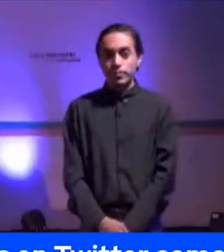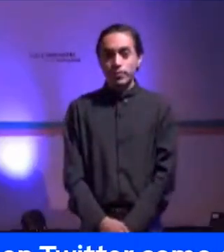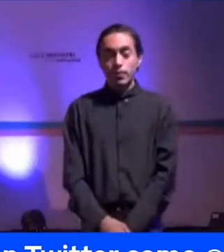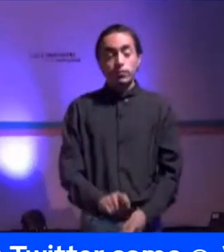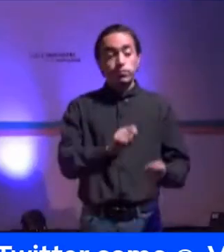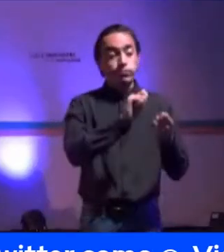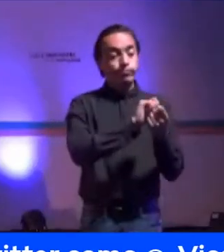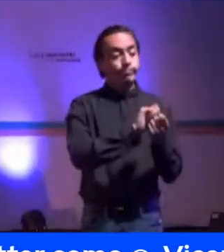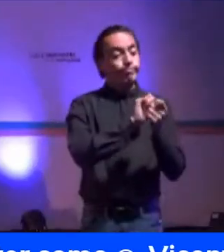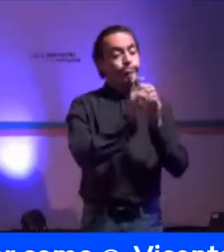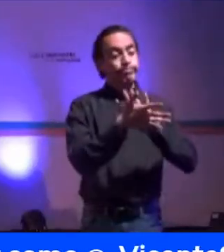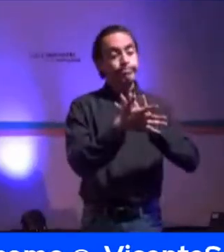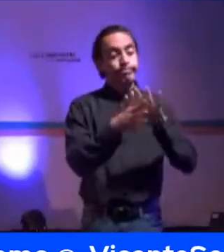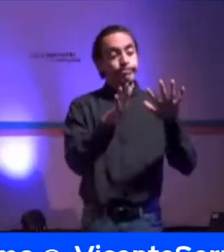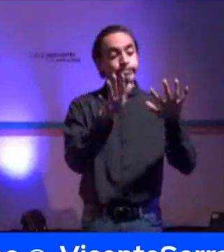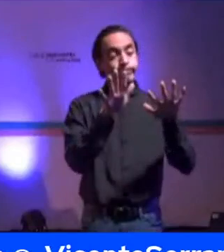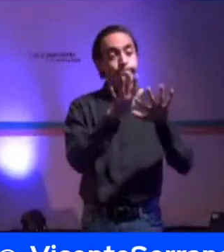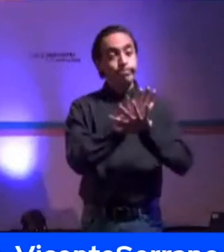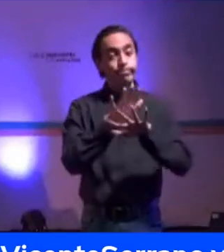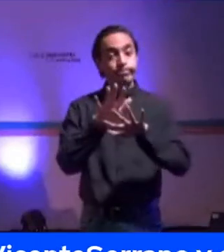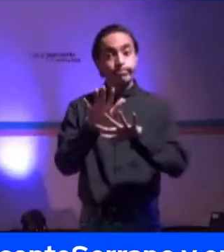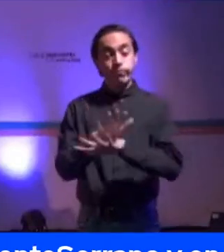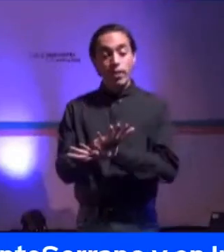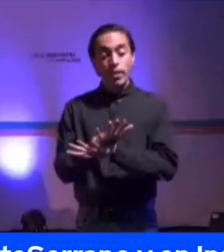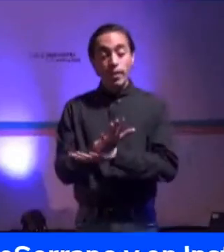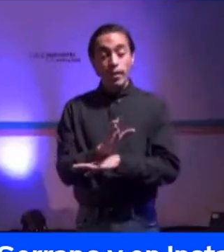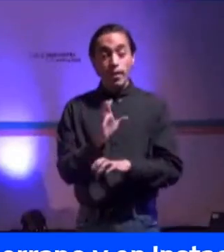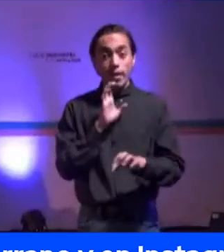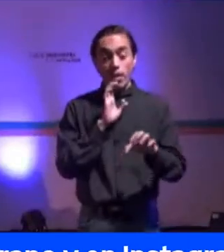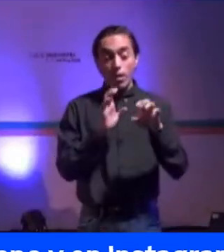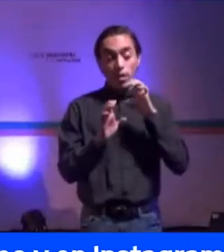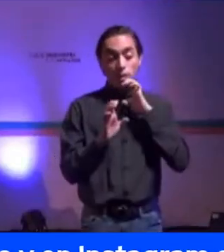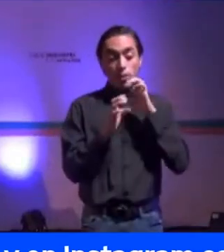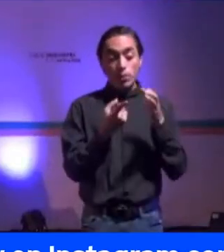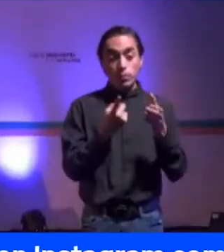transformación de la comunicación en México,